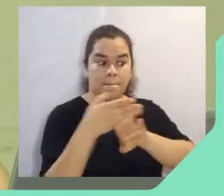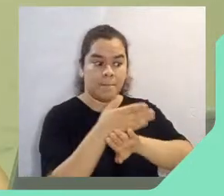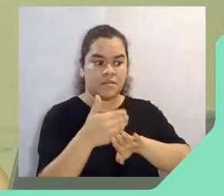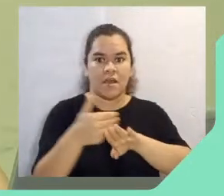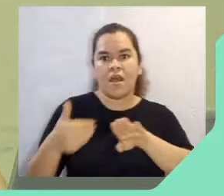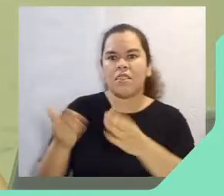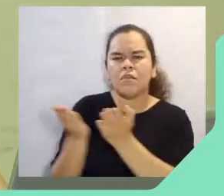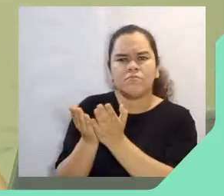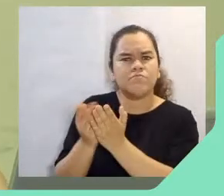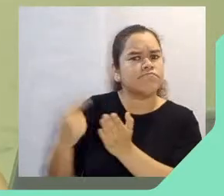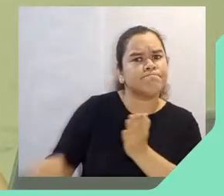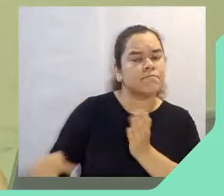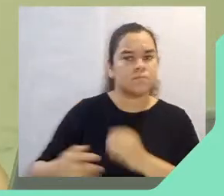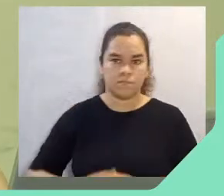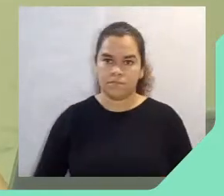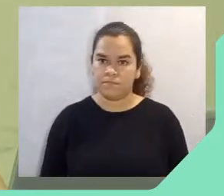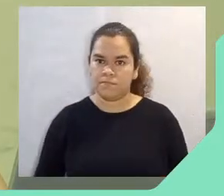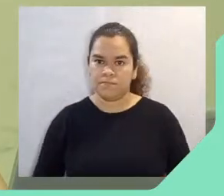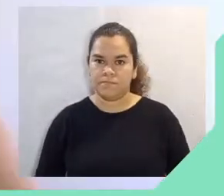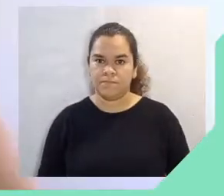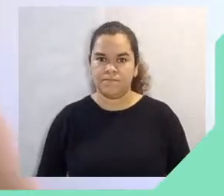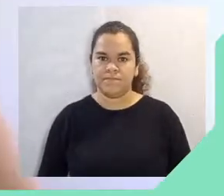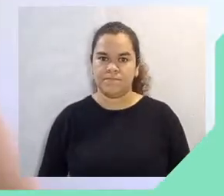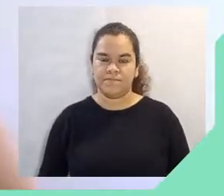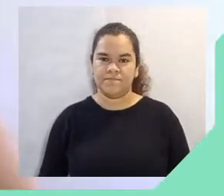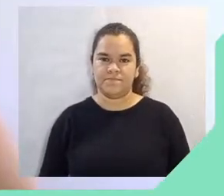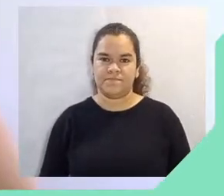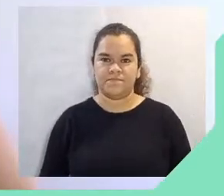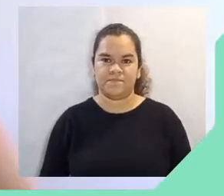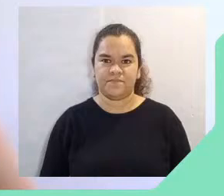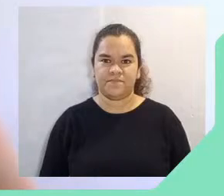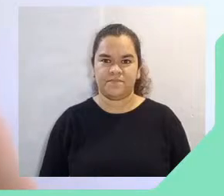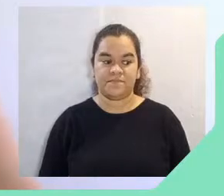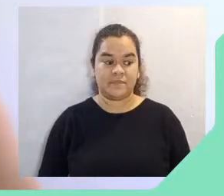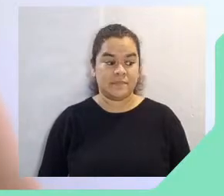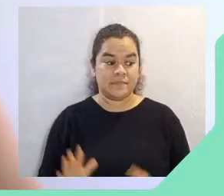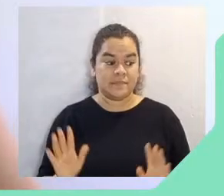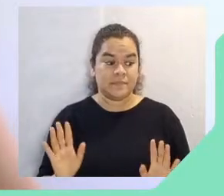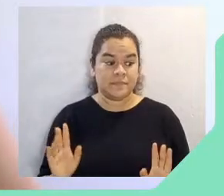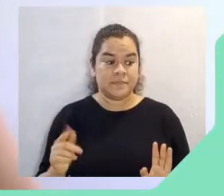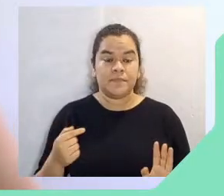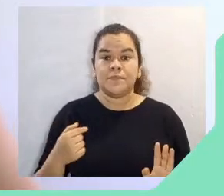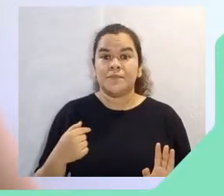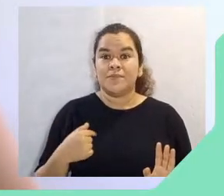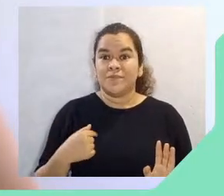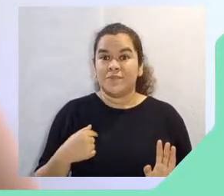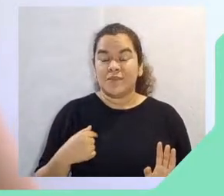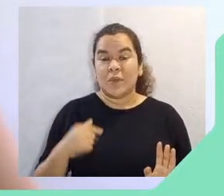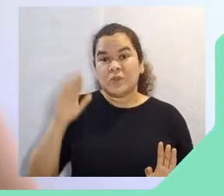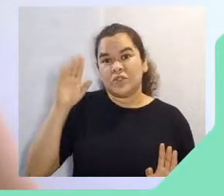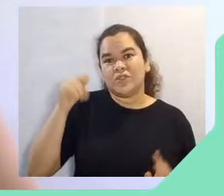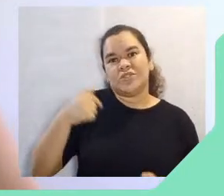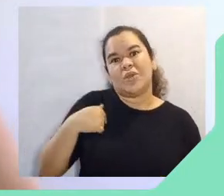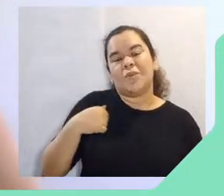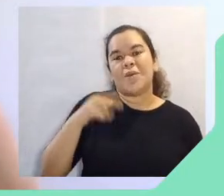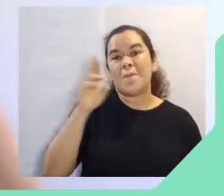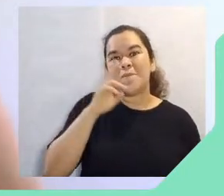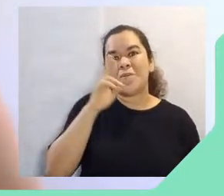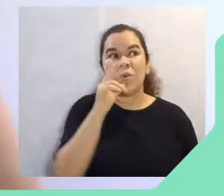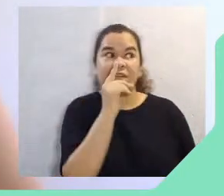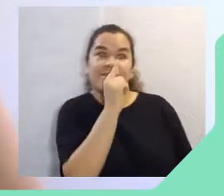carrera. Bueno, voy a tomarme el atrevimiento y contestar por Andrea, que tuvo que